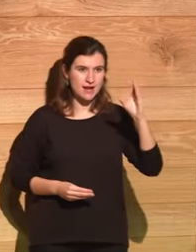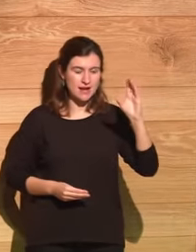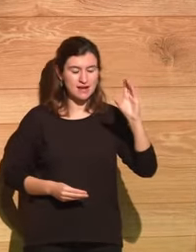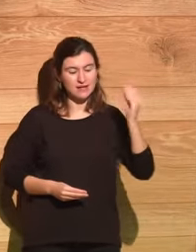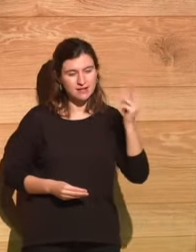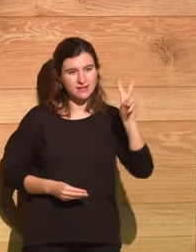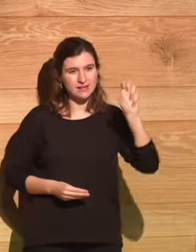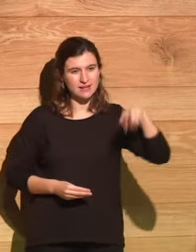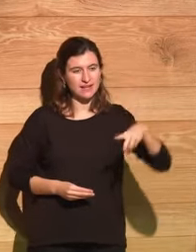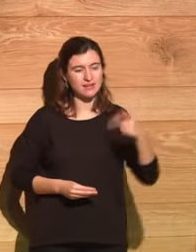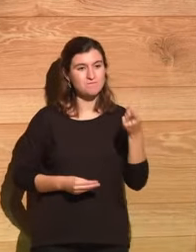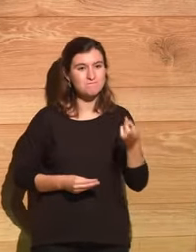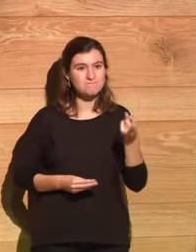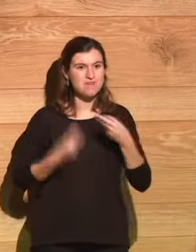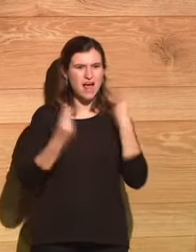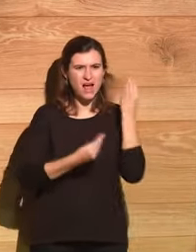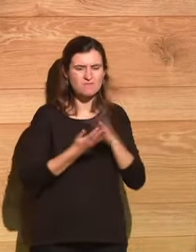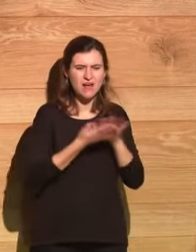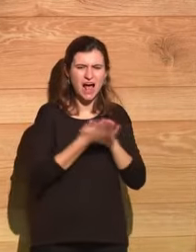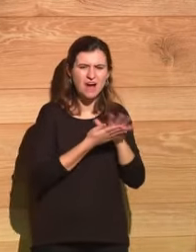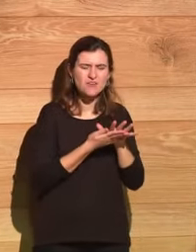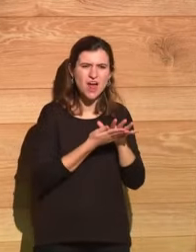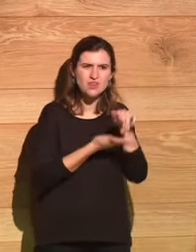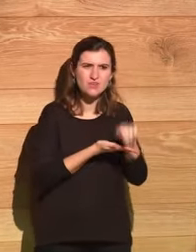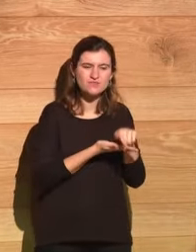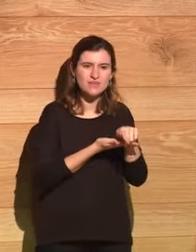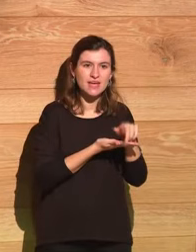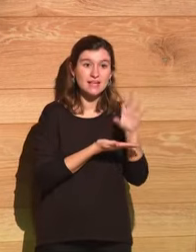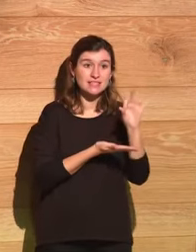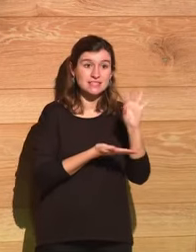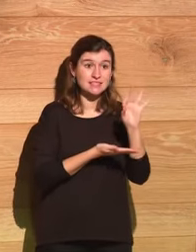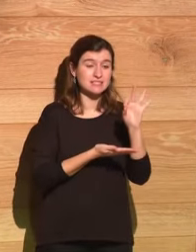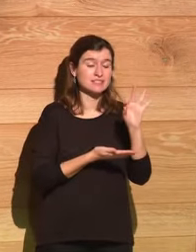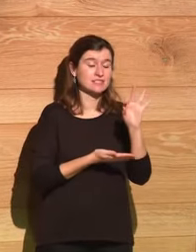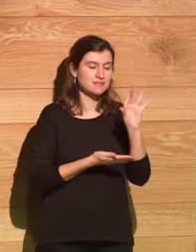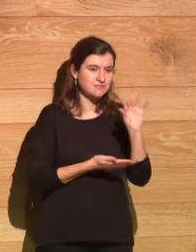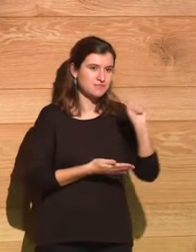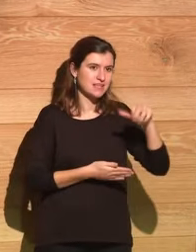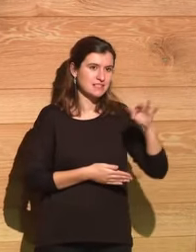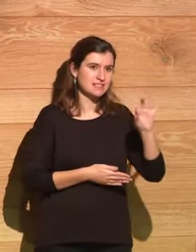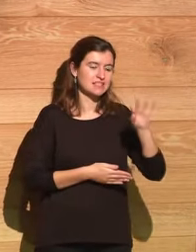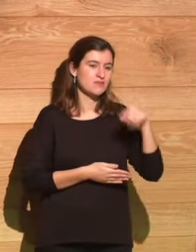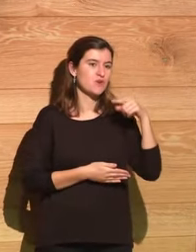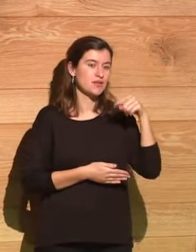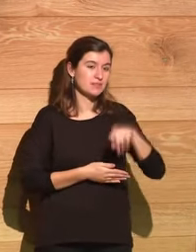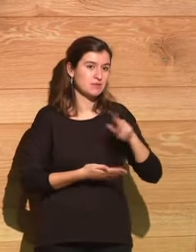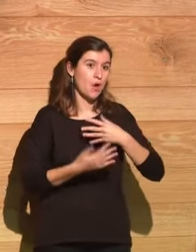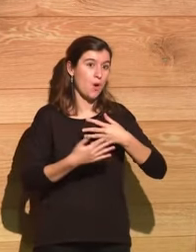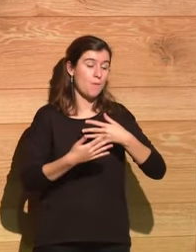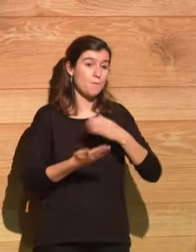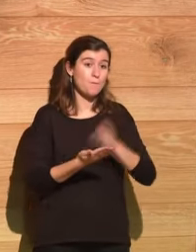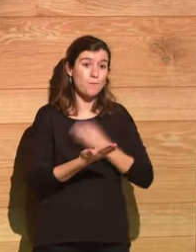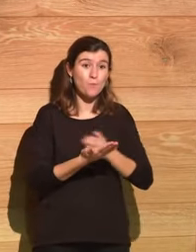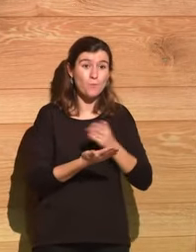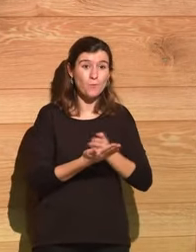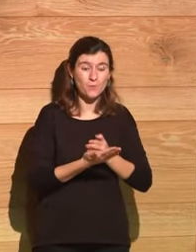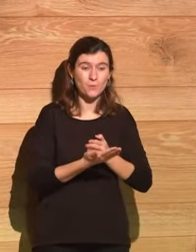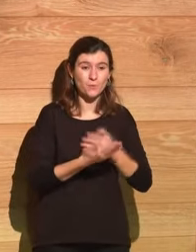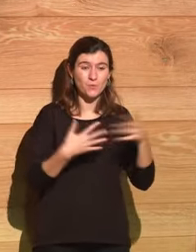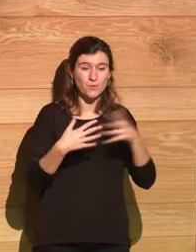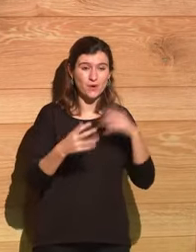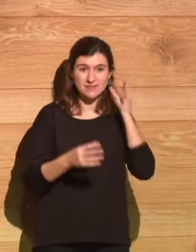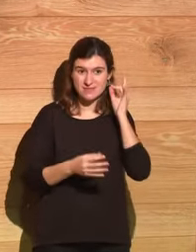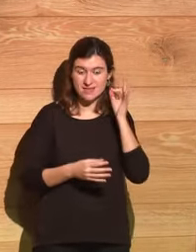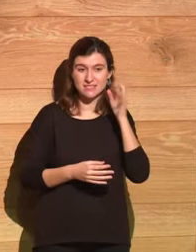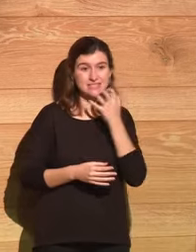probablemente quien más y mejor ha hablado, ¿no? De Safo y de otras poetas griegas que jugaron un poco con esos mismos términos. Una de